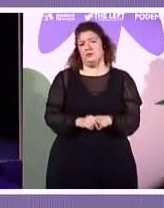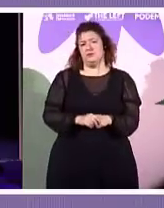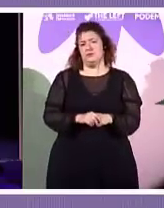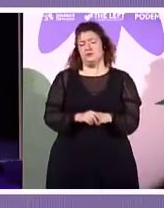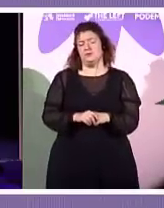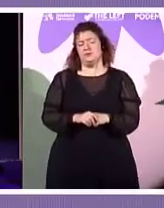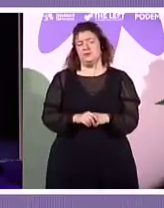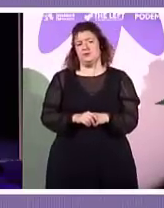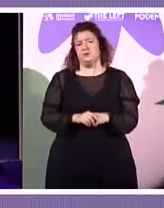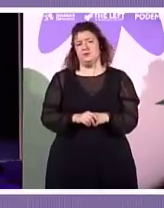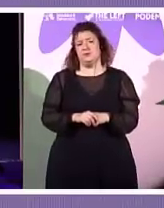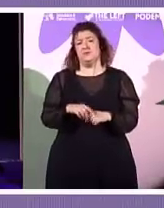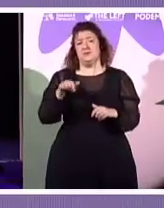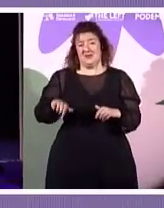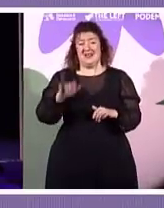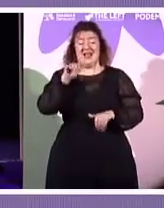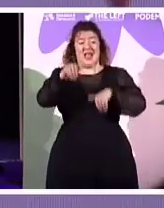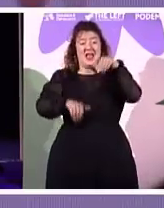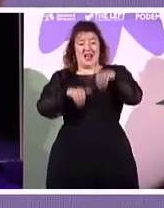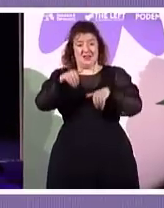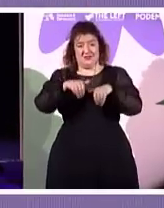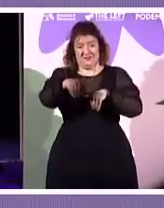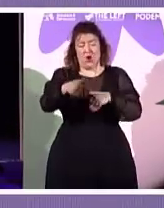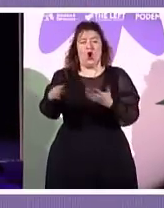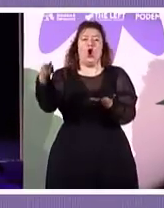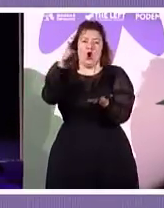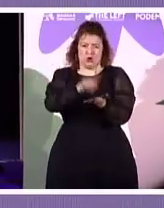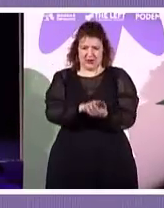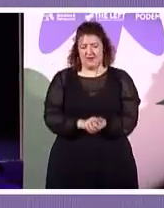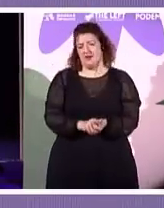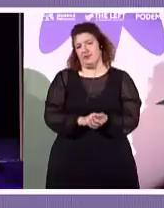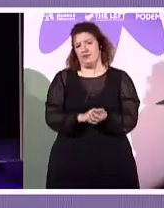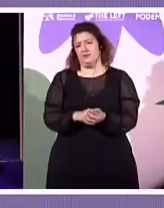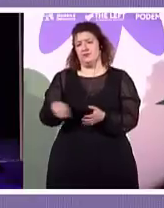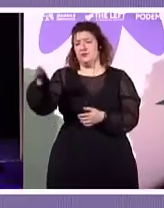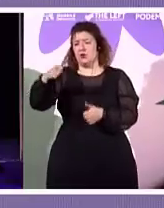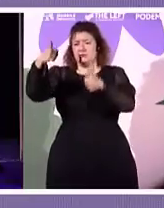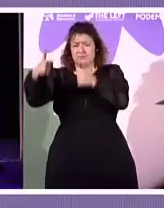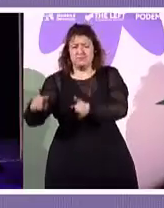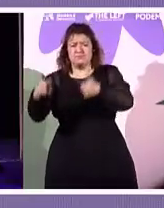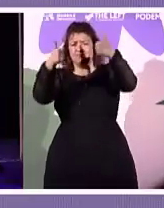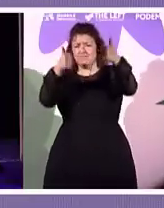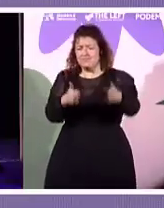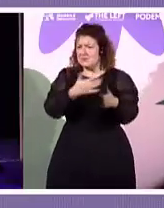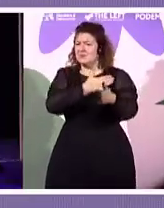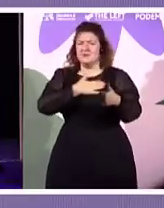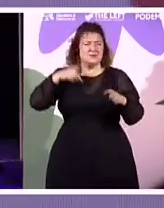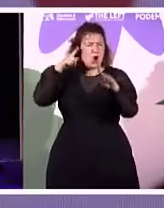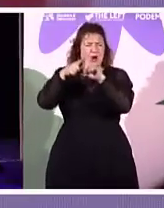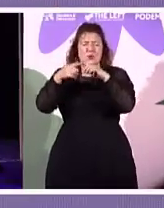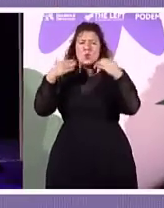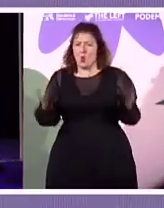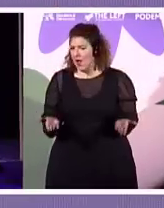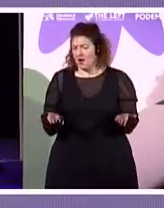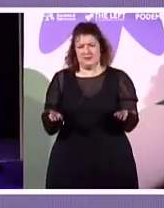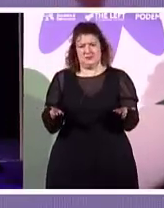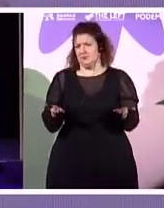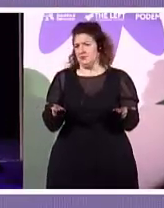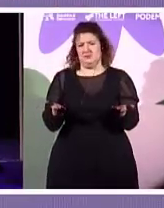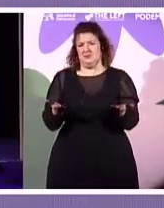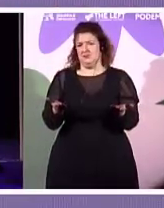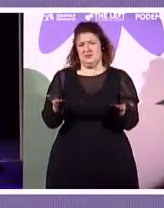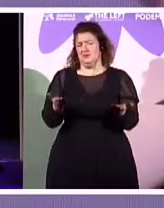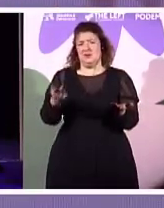de nuevo este ciclo electoral nuestros adversarios solo tienen una propuesta y es una propuesta